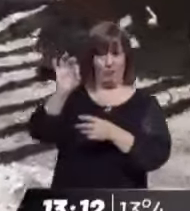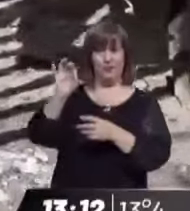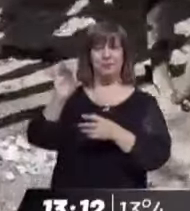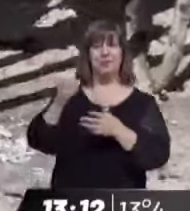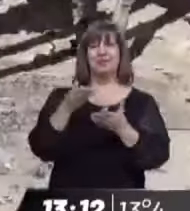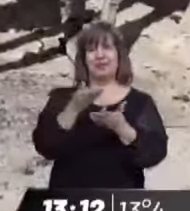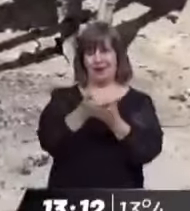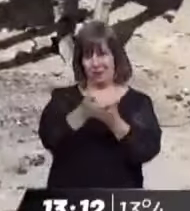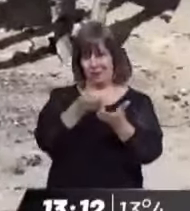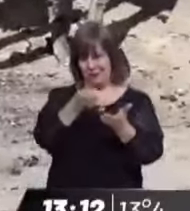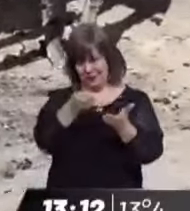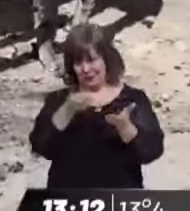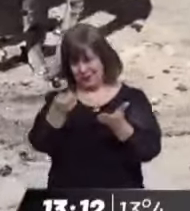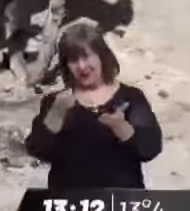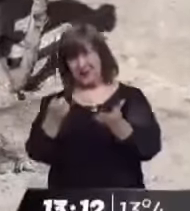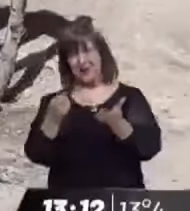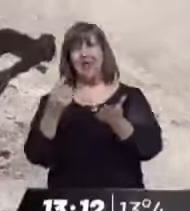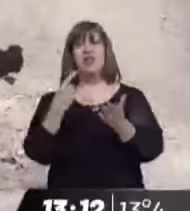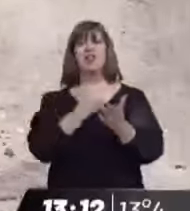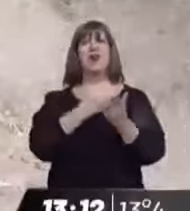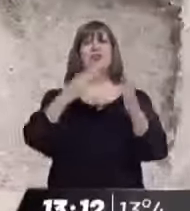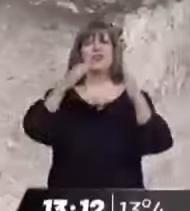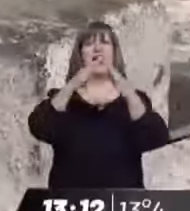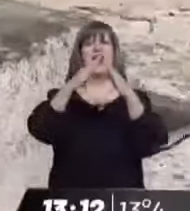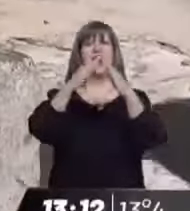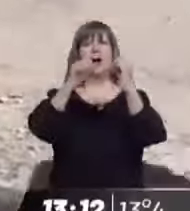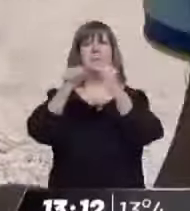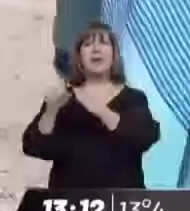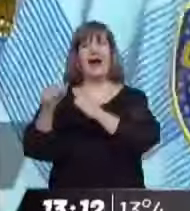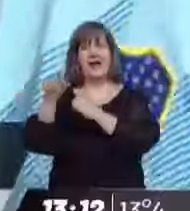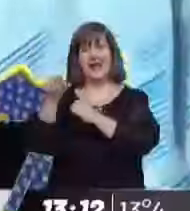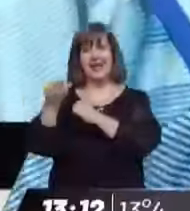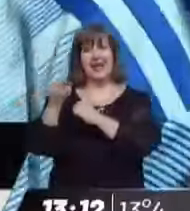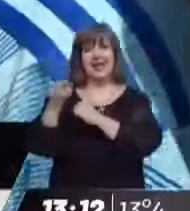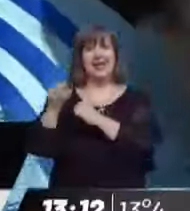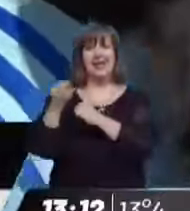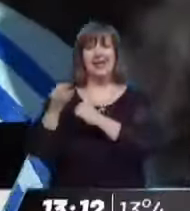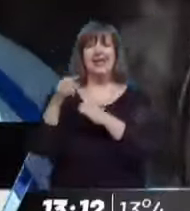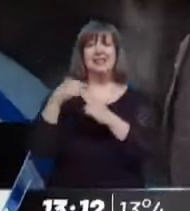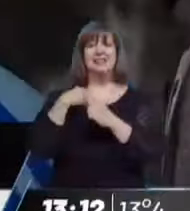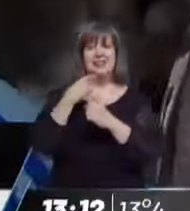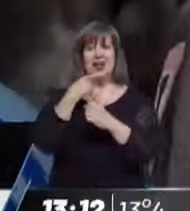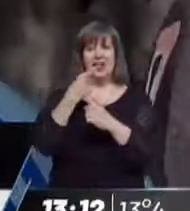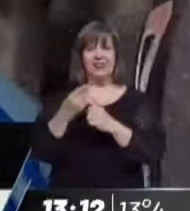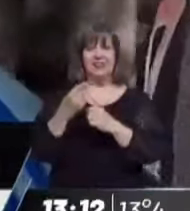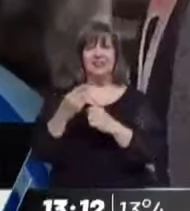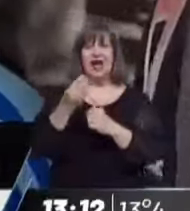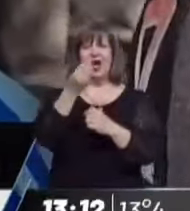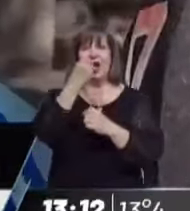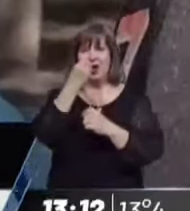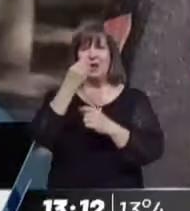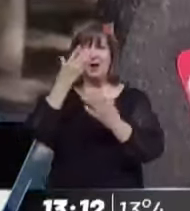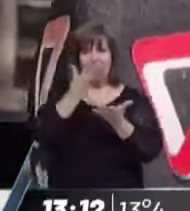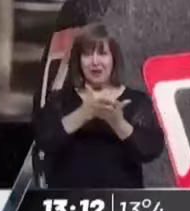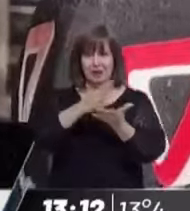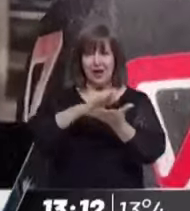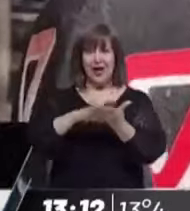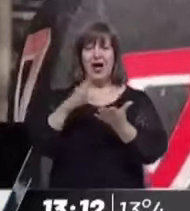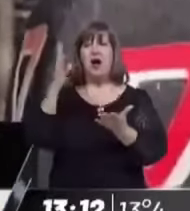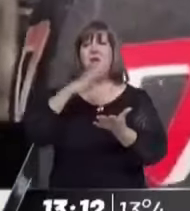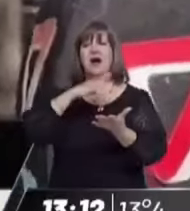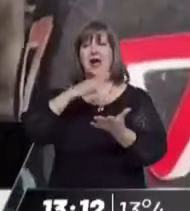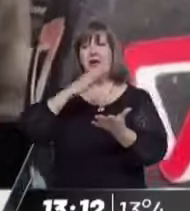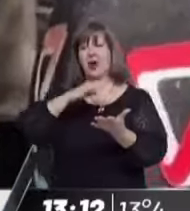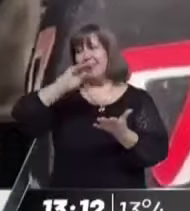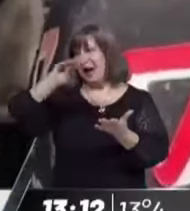instrumentos de la casa. En la churrasquera del parque dijiste anoche, o mato a alguien, o mato a los jugadores de Boca, o hago